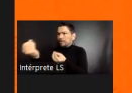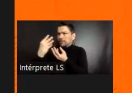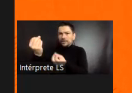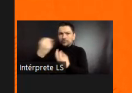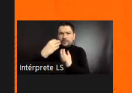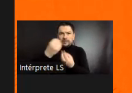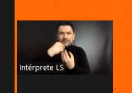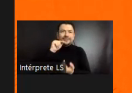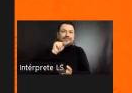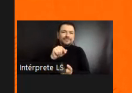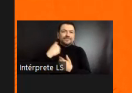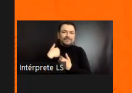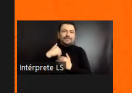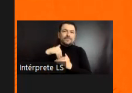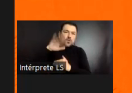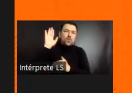importantes en muchas